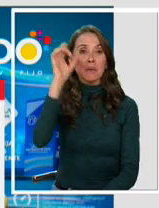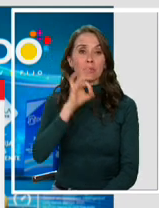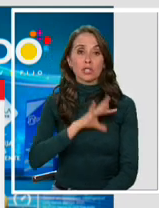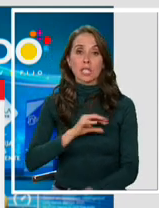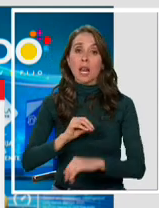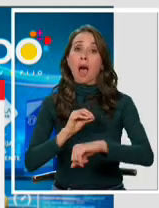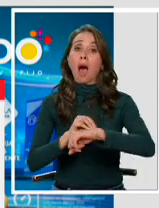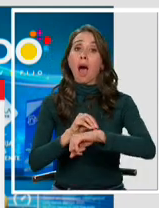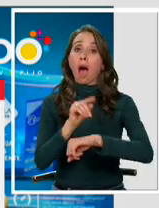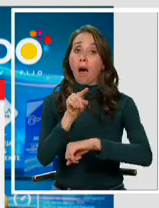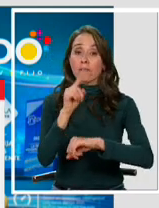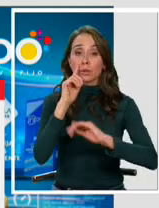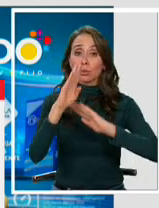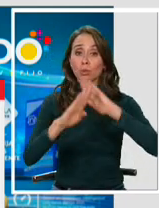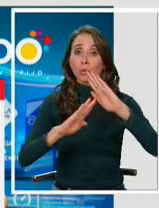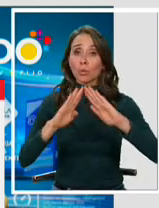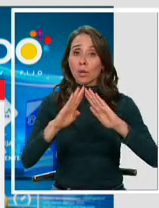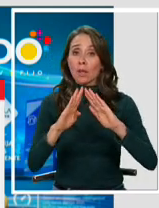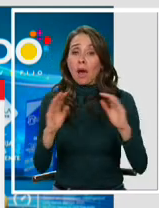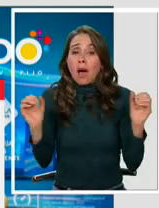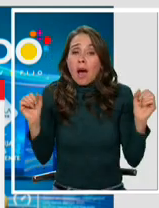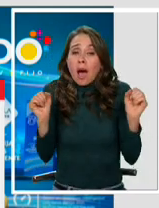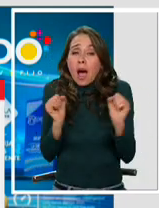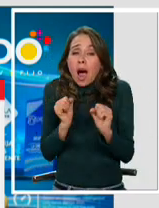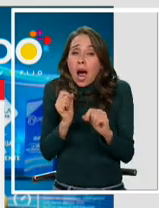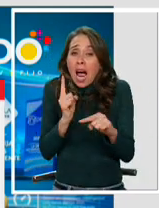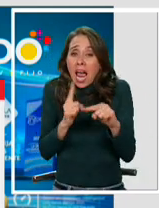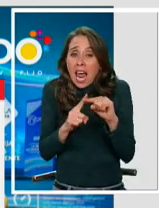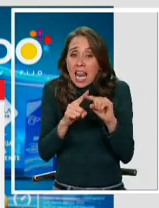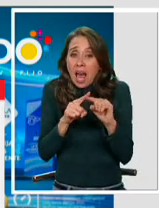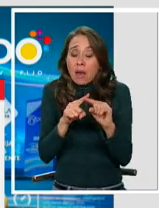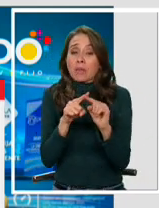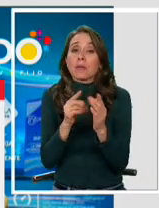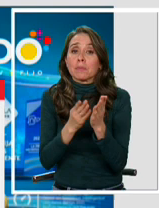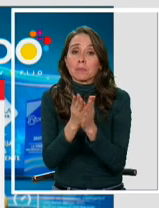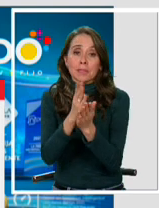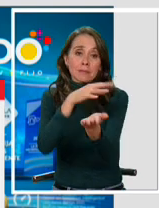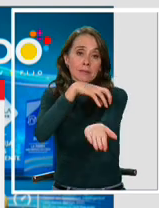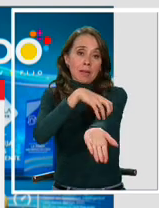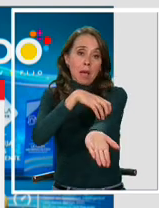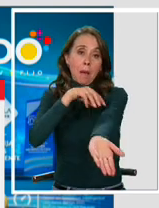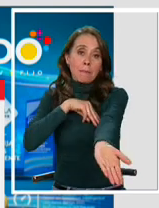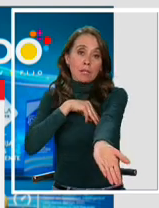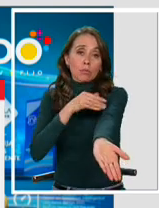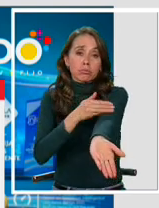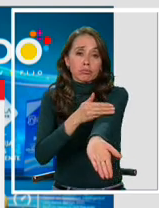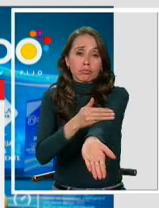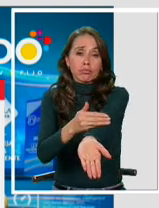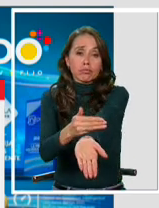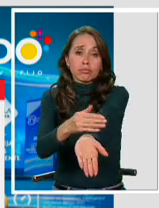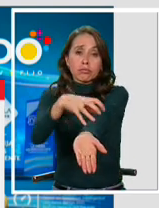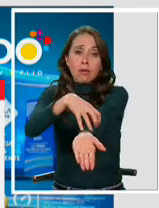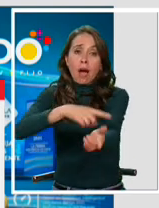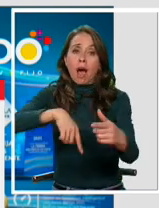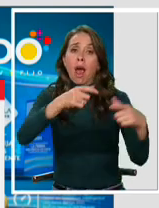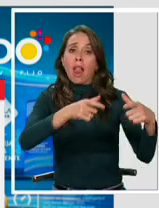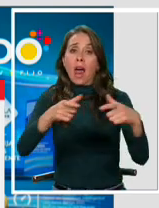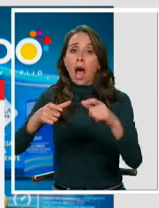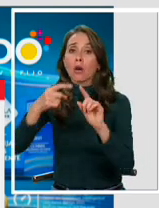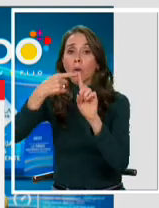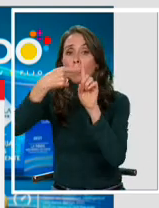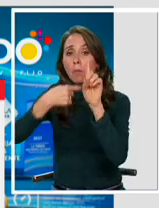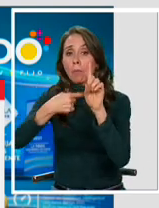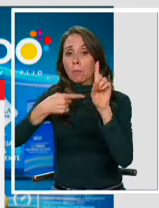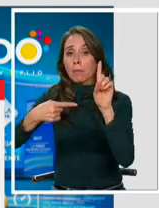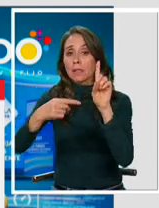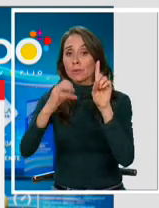ha emitido un aviso de advertencia con heladas que van desde las regiones metropolitanas hasta los lagos la cual generaría temperaturas bajo los 0